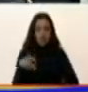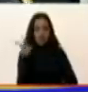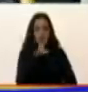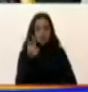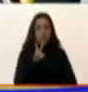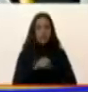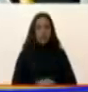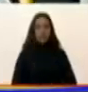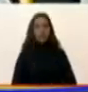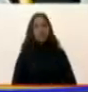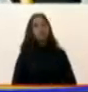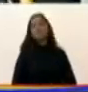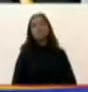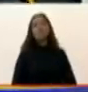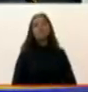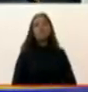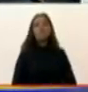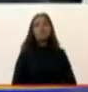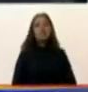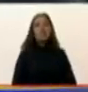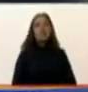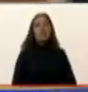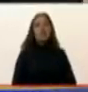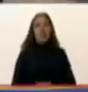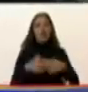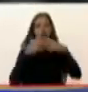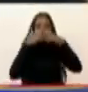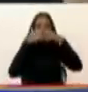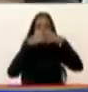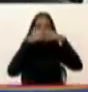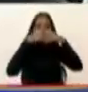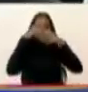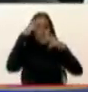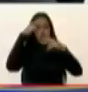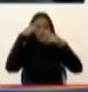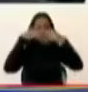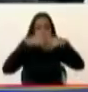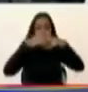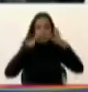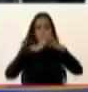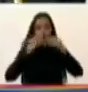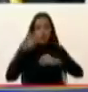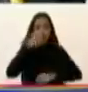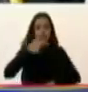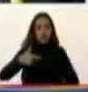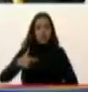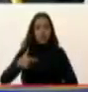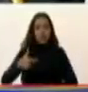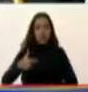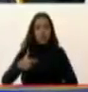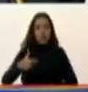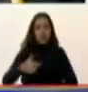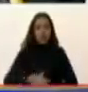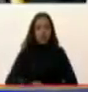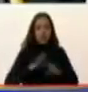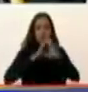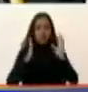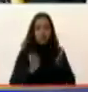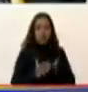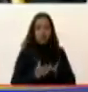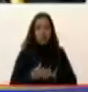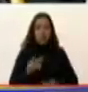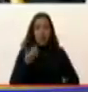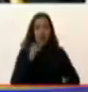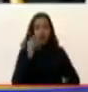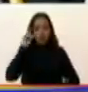Venezuela, los cerebros de todos los ciudadanos del mundo son un blanco y un objetivo militar